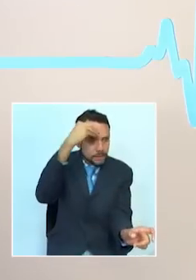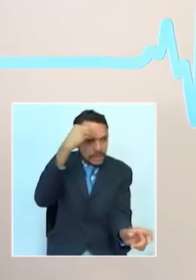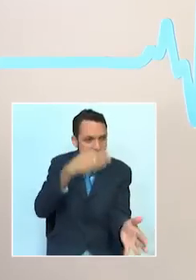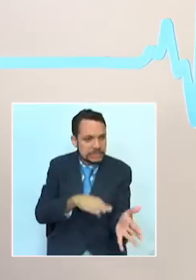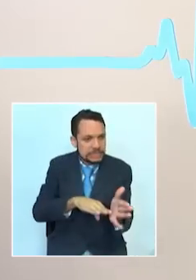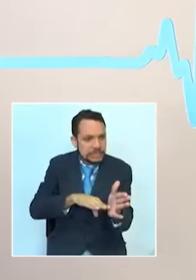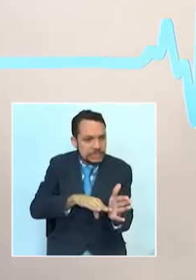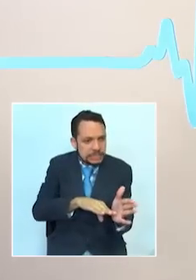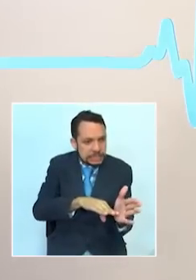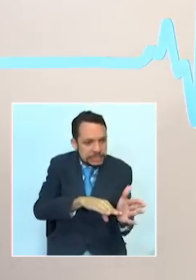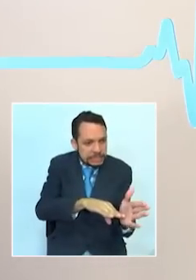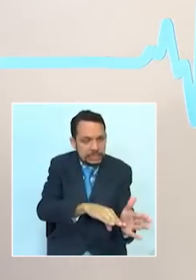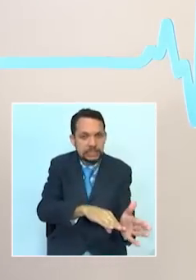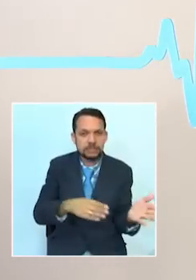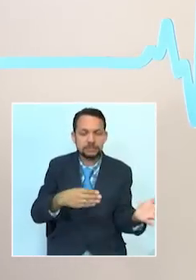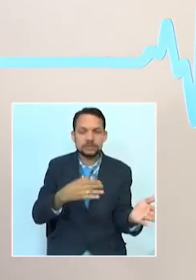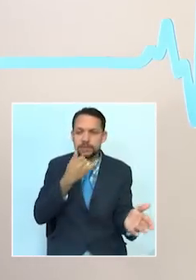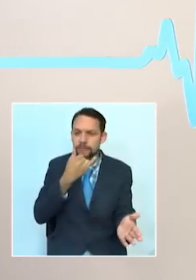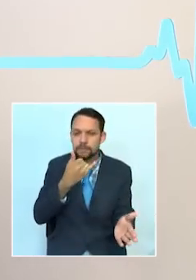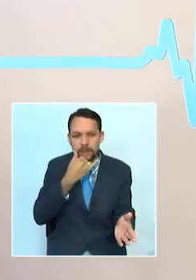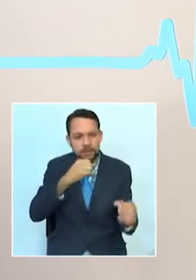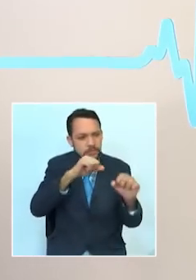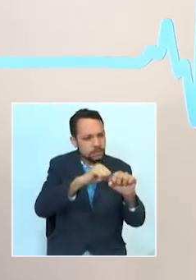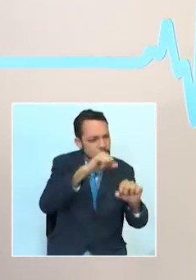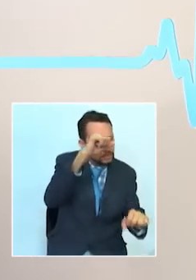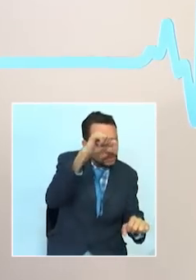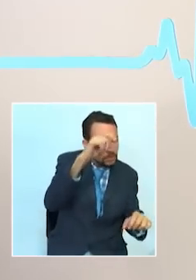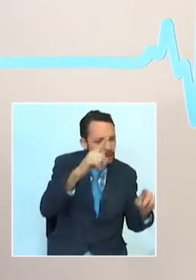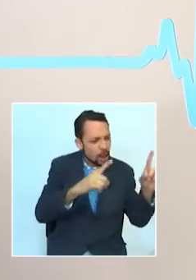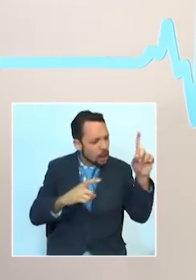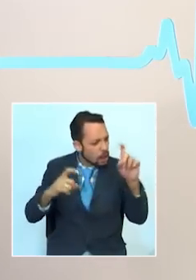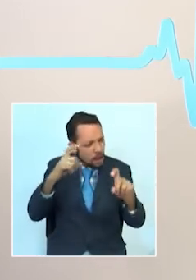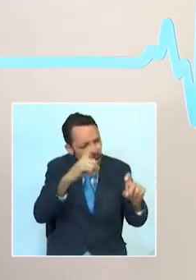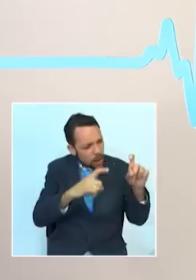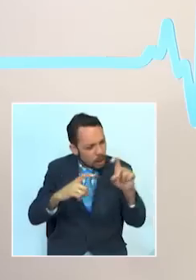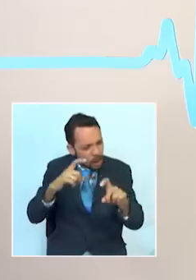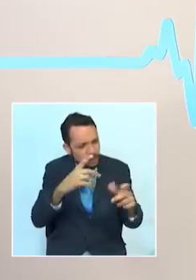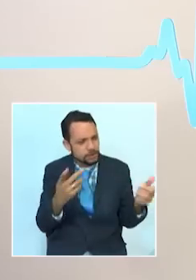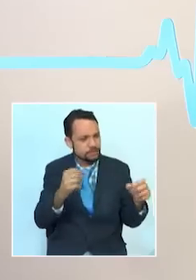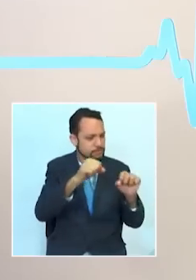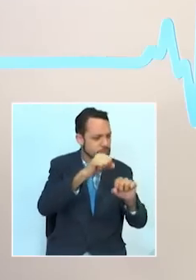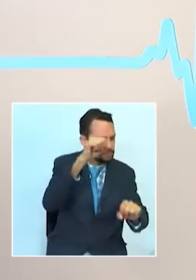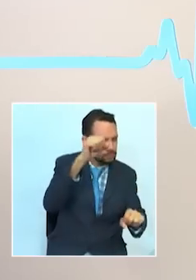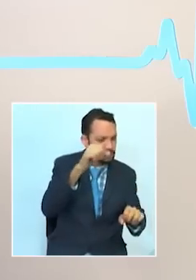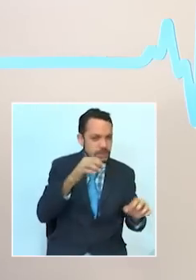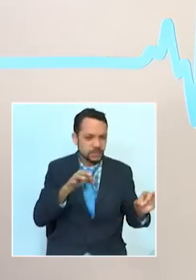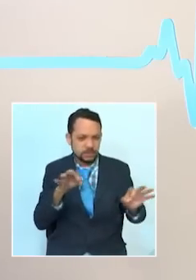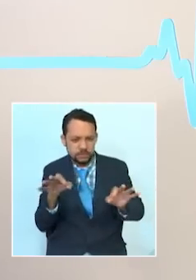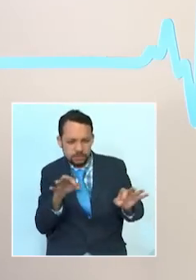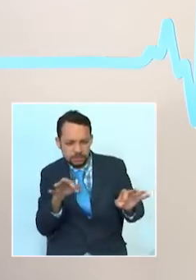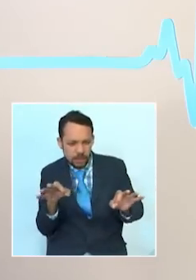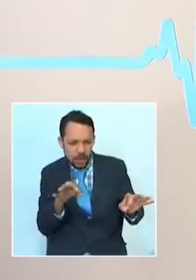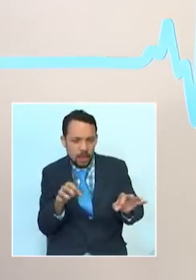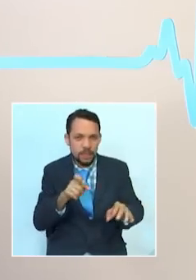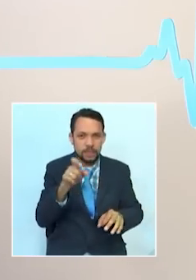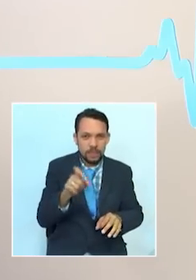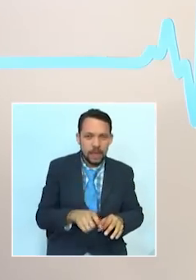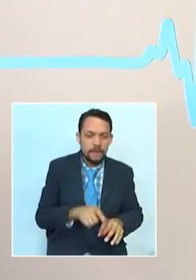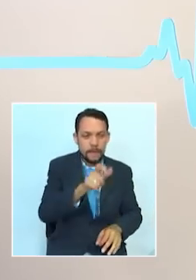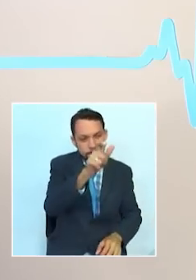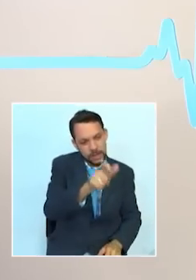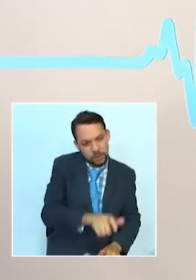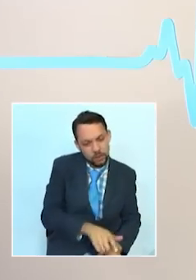a A indagar qué es lo que está pasando en el paciente Pero qué es lo primero que yo le recomiendo a a mis pacientes que están